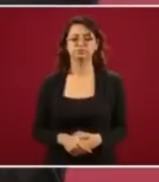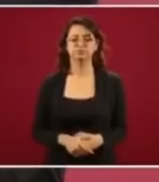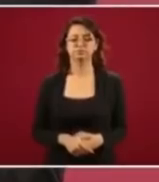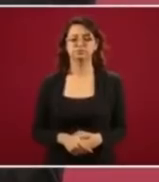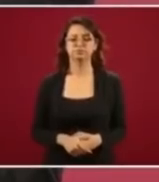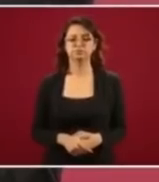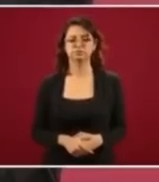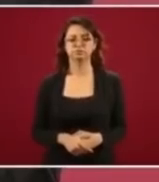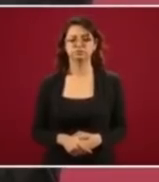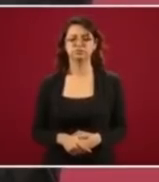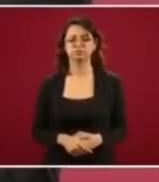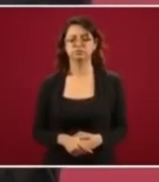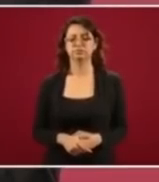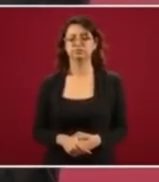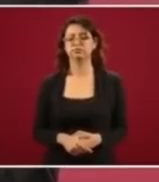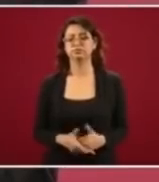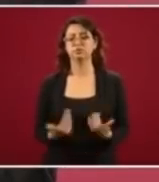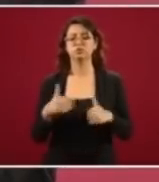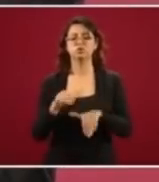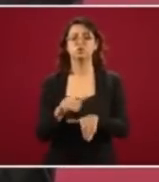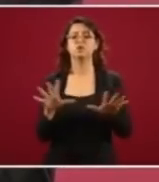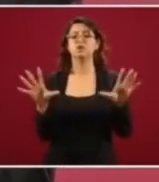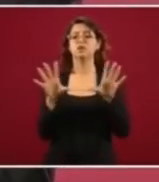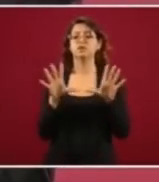de el Infonavit,